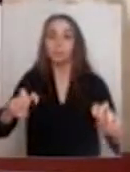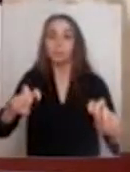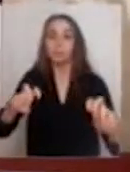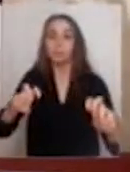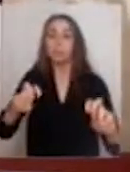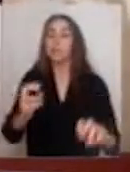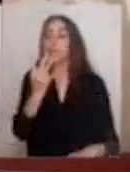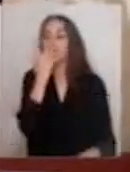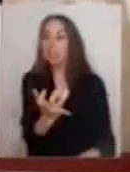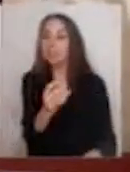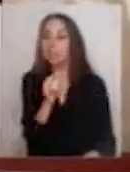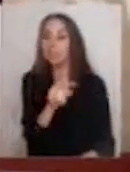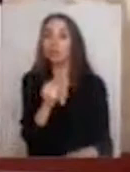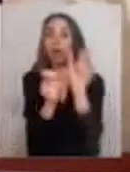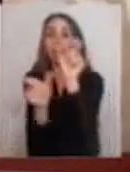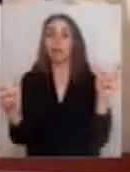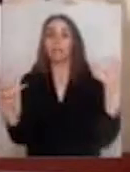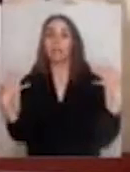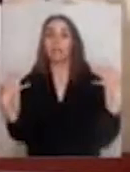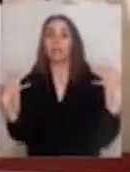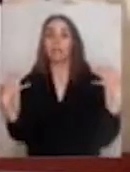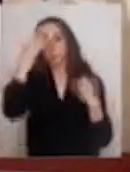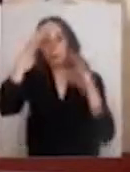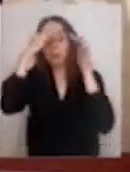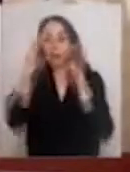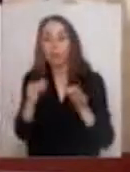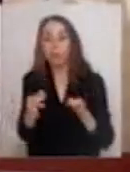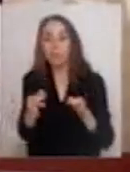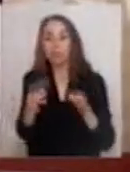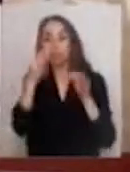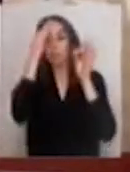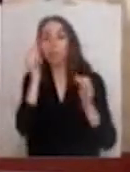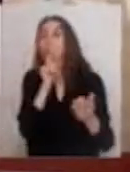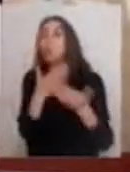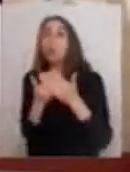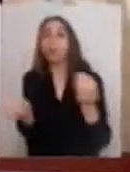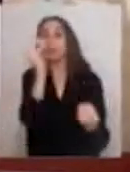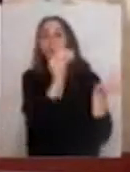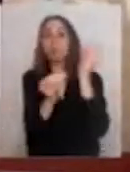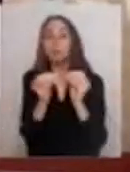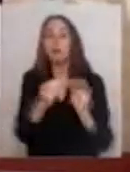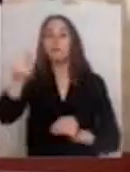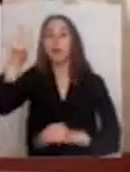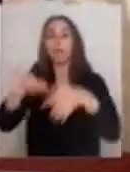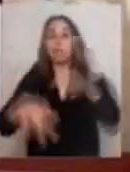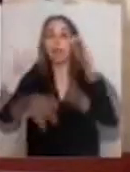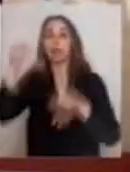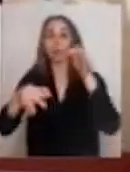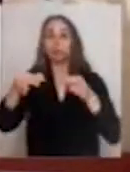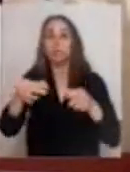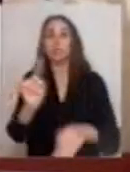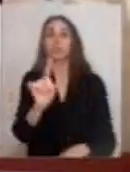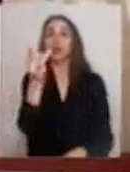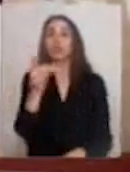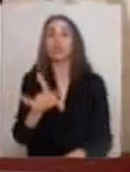los responsables de malas decisiones y decisiones improvisadas serán juzgados, no solo por la